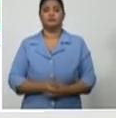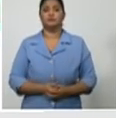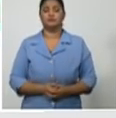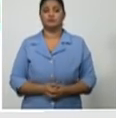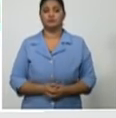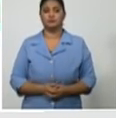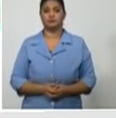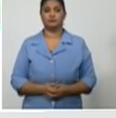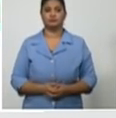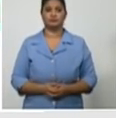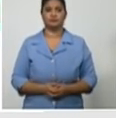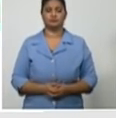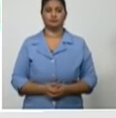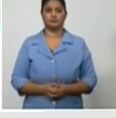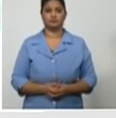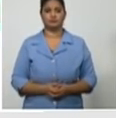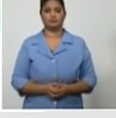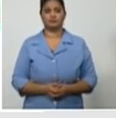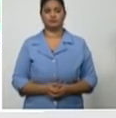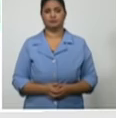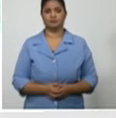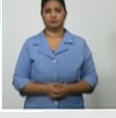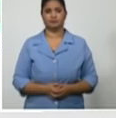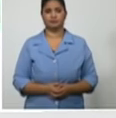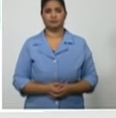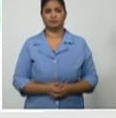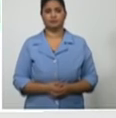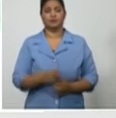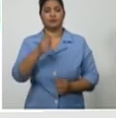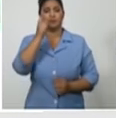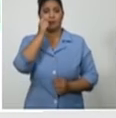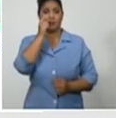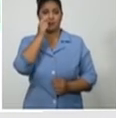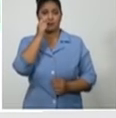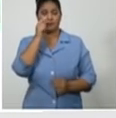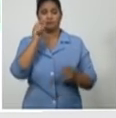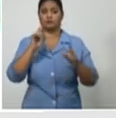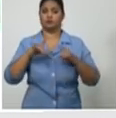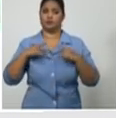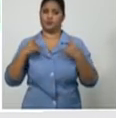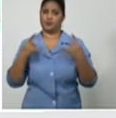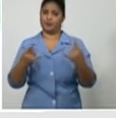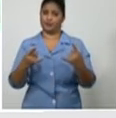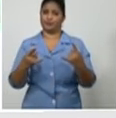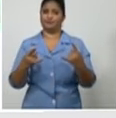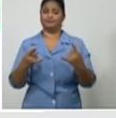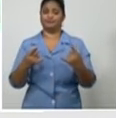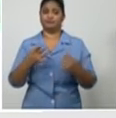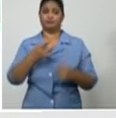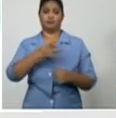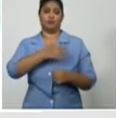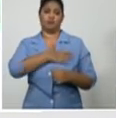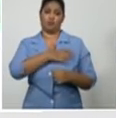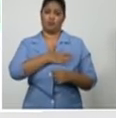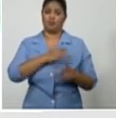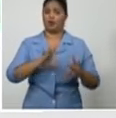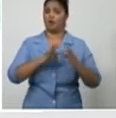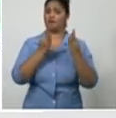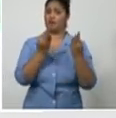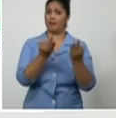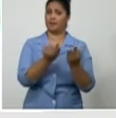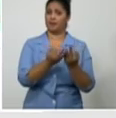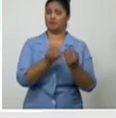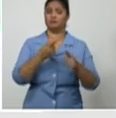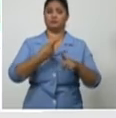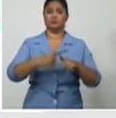presentó, lamentablemente este paciente en el día de ayer fallece. Fallece un paciente de 74